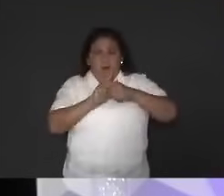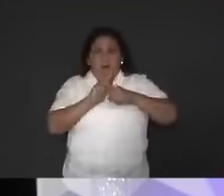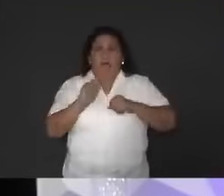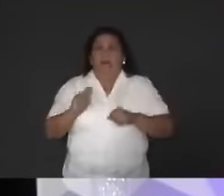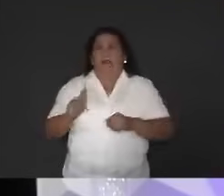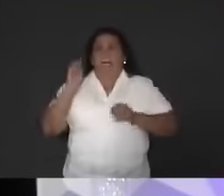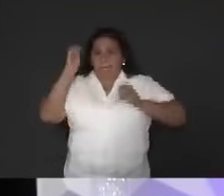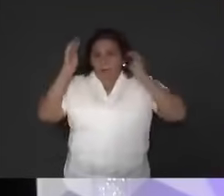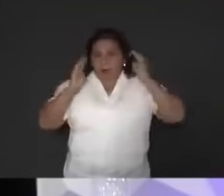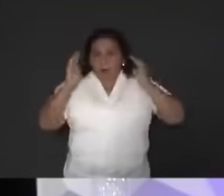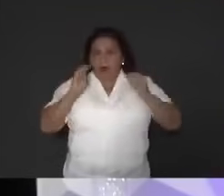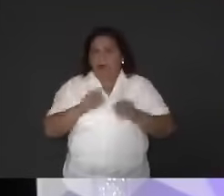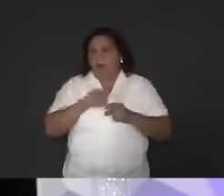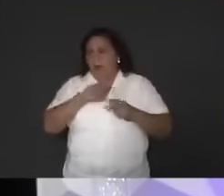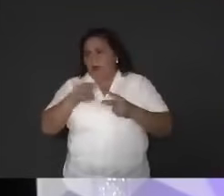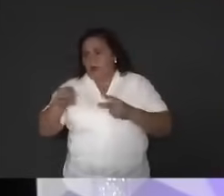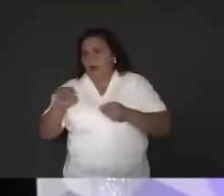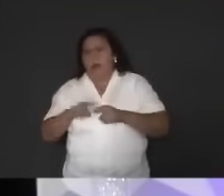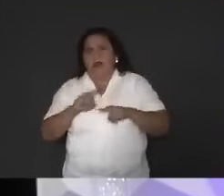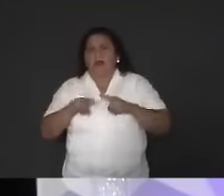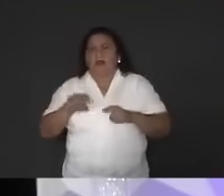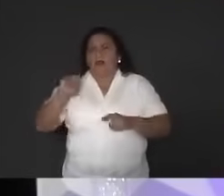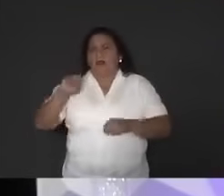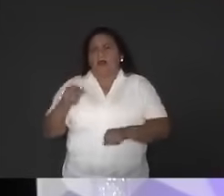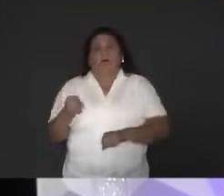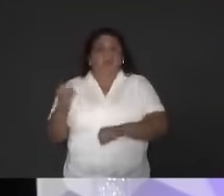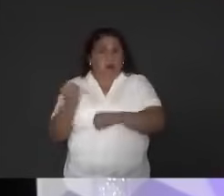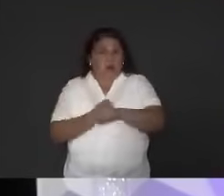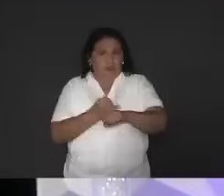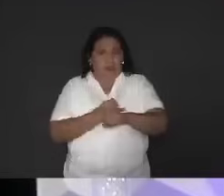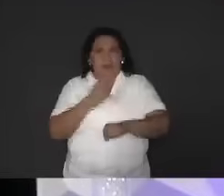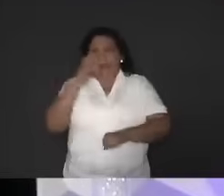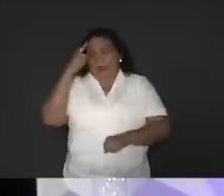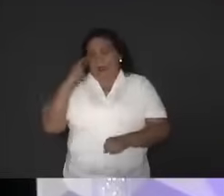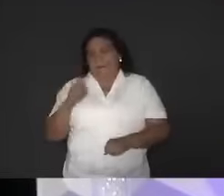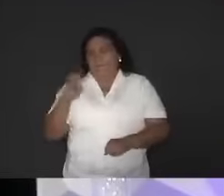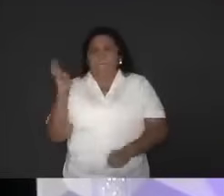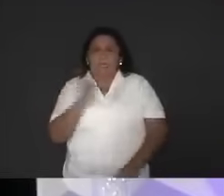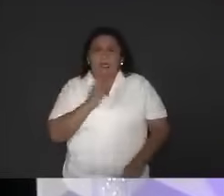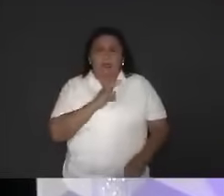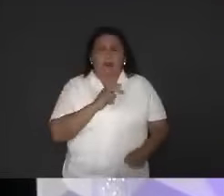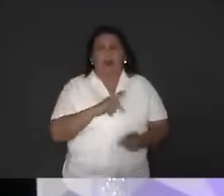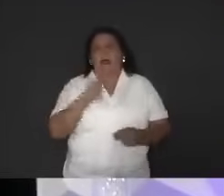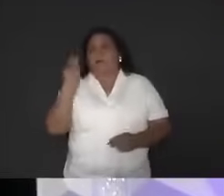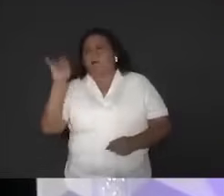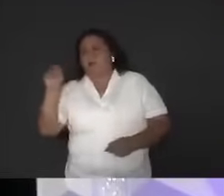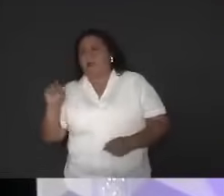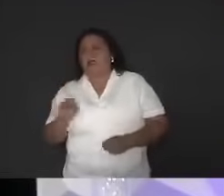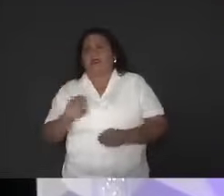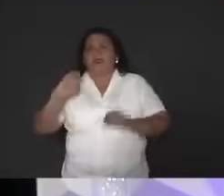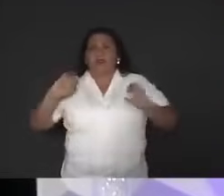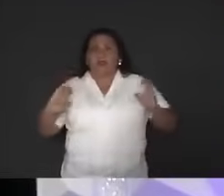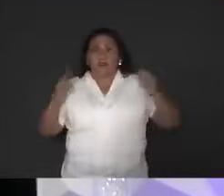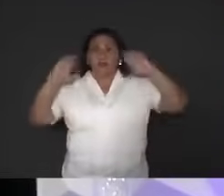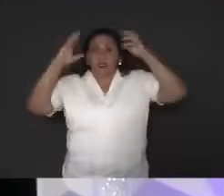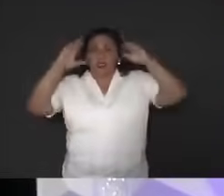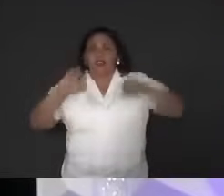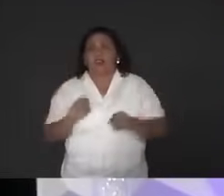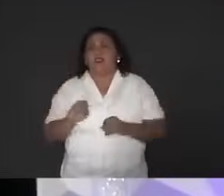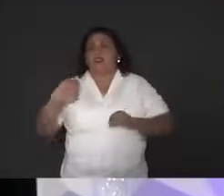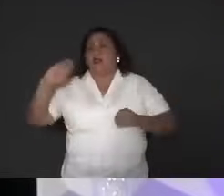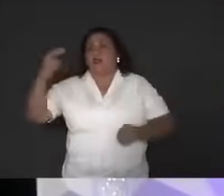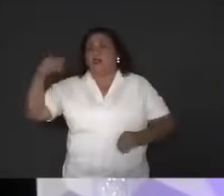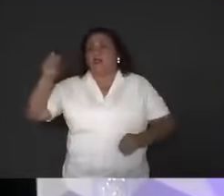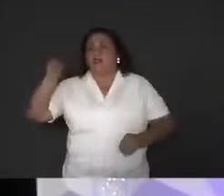Chicxulú, Puerto, también las obras en Izamal, en Valladolid, en Pisté, Chichen Itzá, en Chemash y